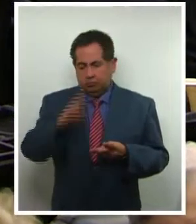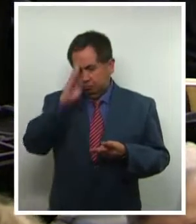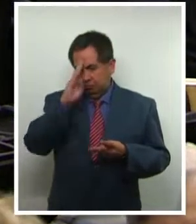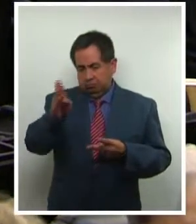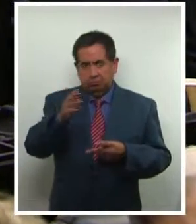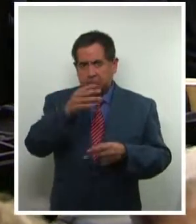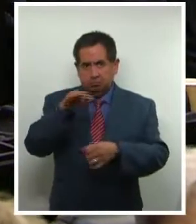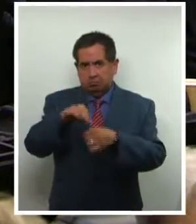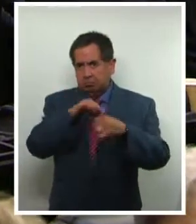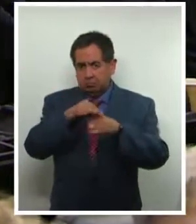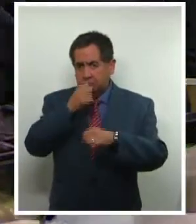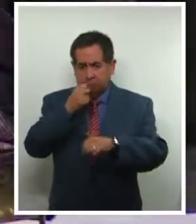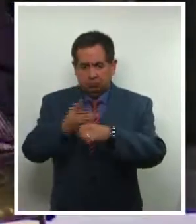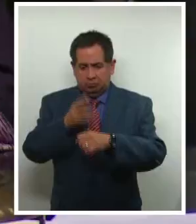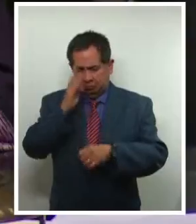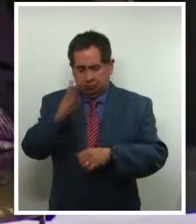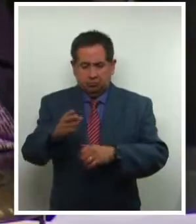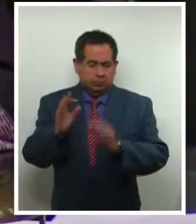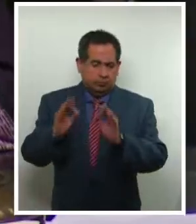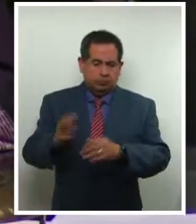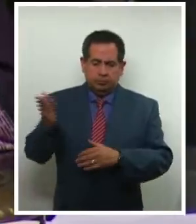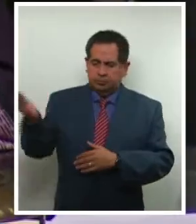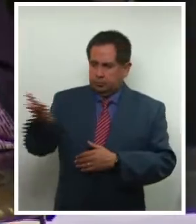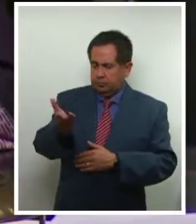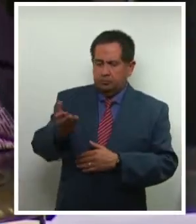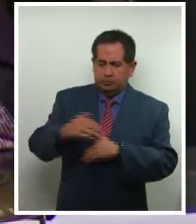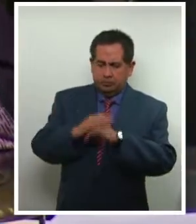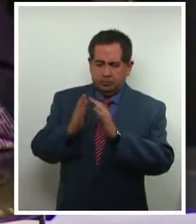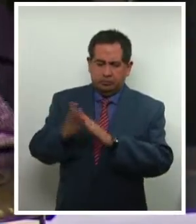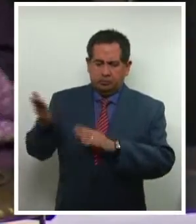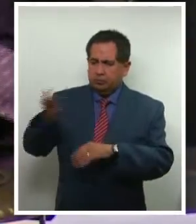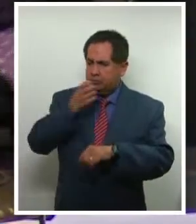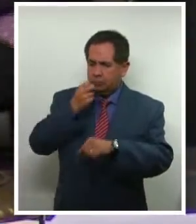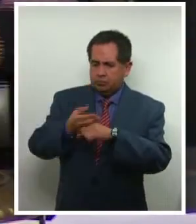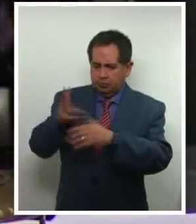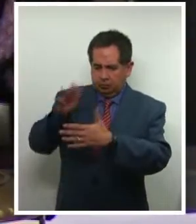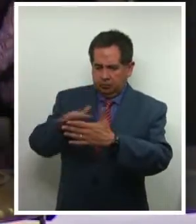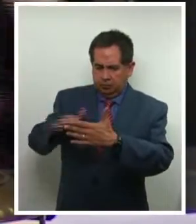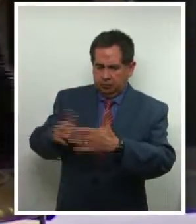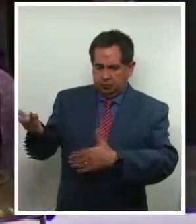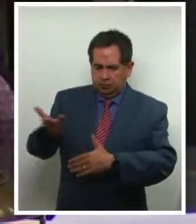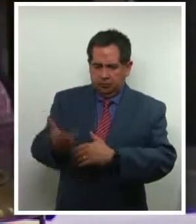directamente la Secretaría. Perfecto. A ver, por favor.